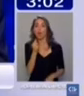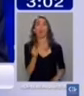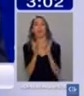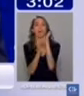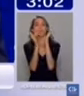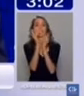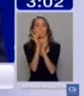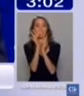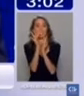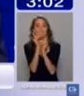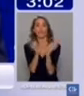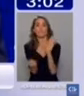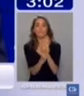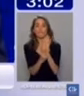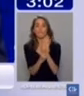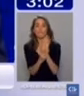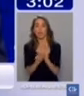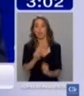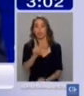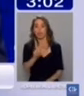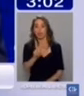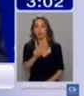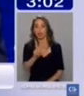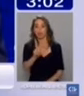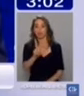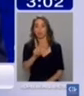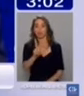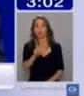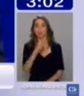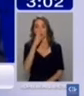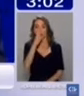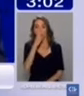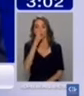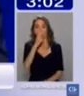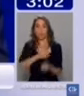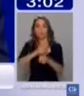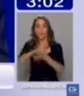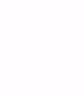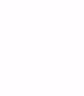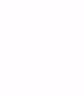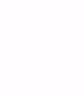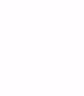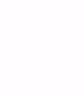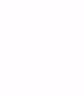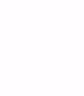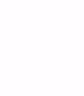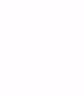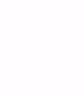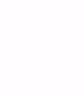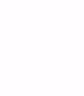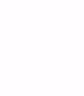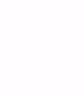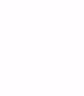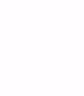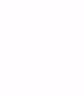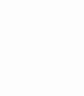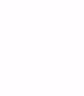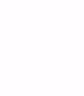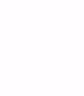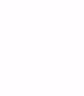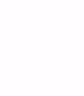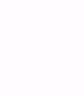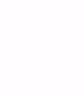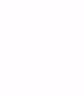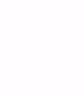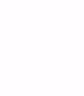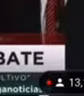christophe en la fecha del 2 de noviembre del 2021 pero en esa fecha tenía escobedo